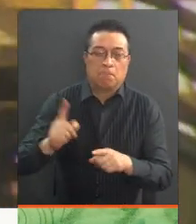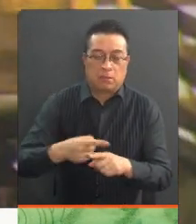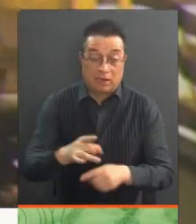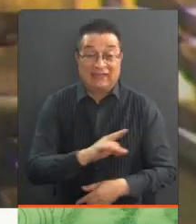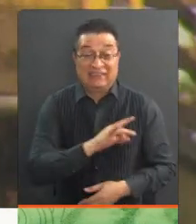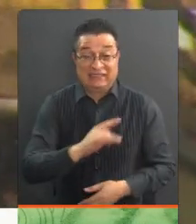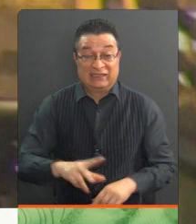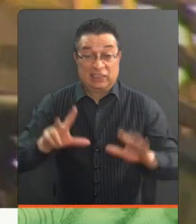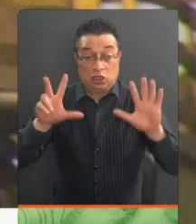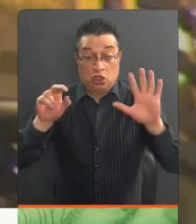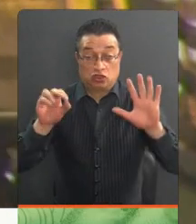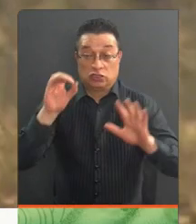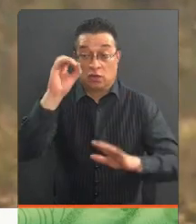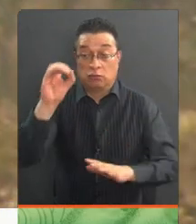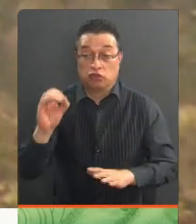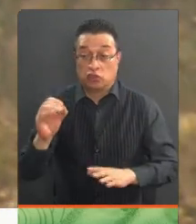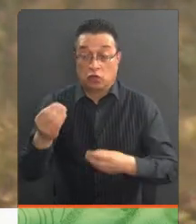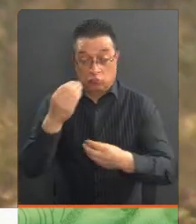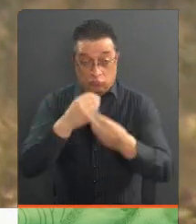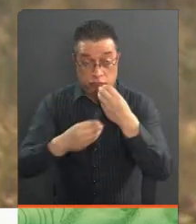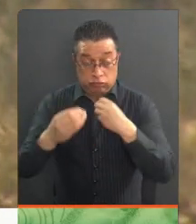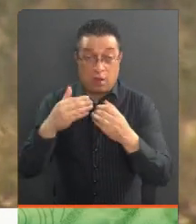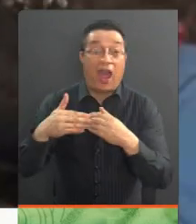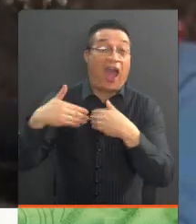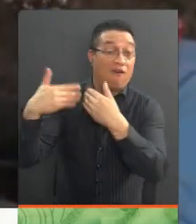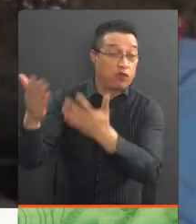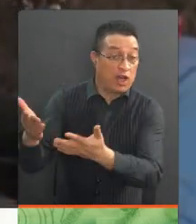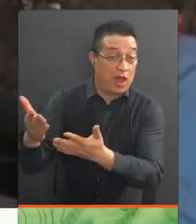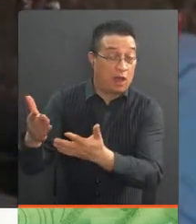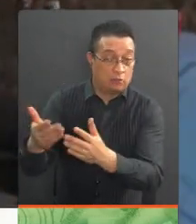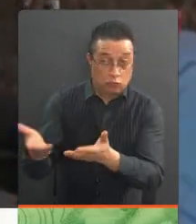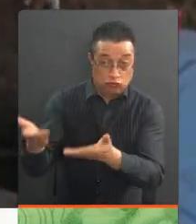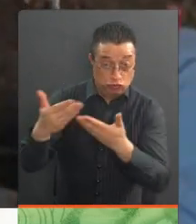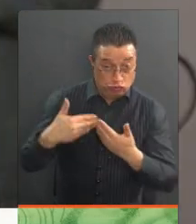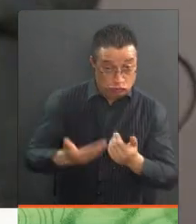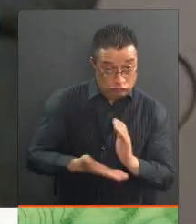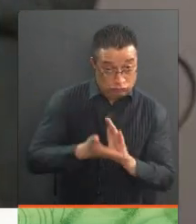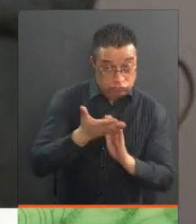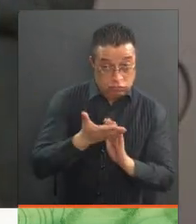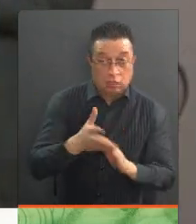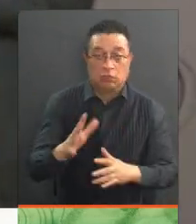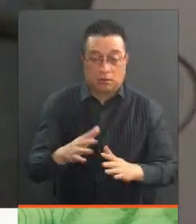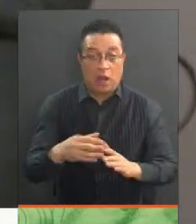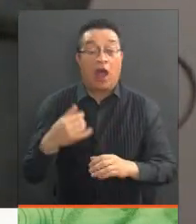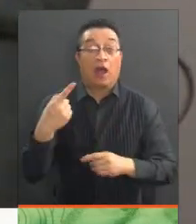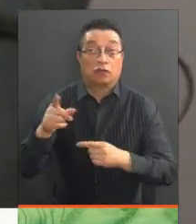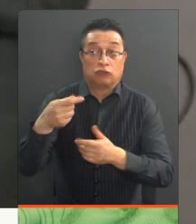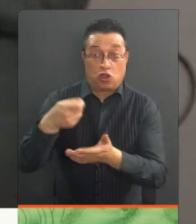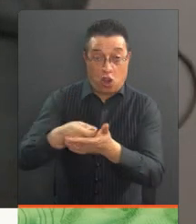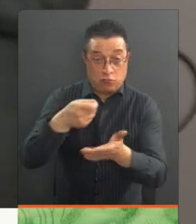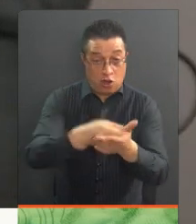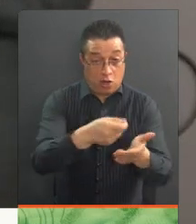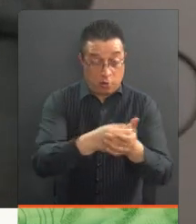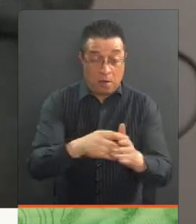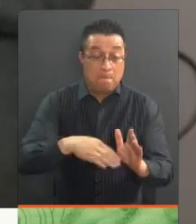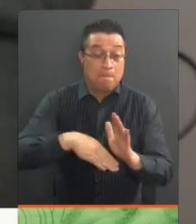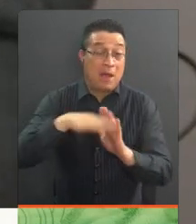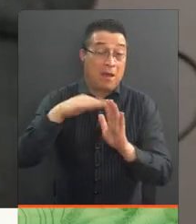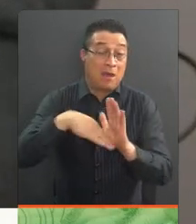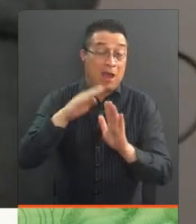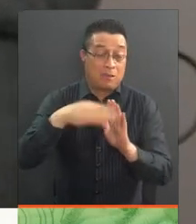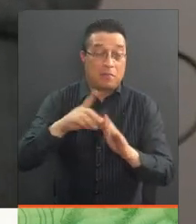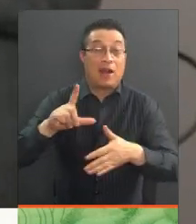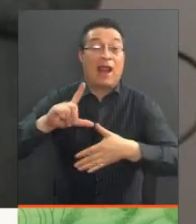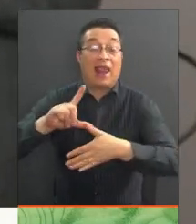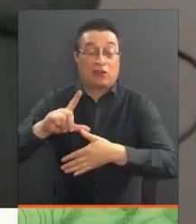80% de lo que consumimos viene de afuera. ¿Llegarán esas alzas? El grueso de las importaciones que hace Chile vienen principalmente de